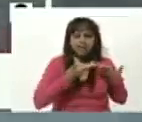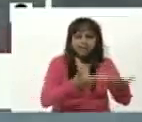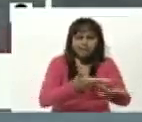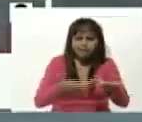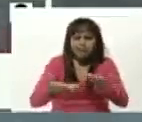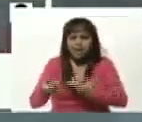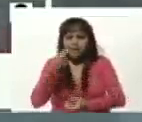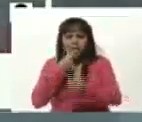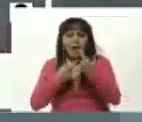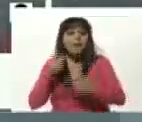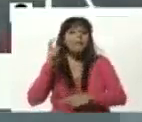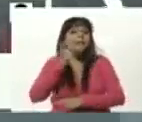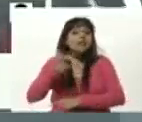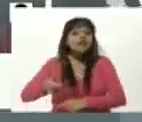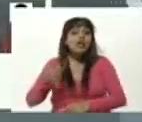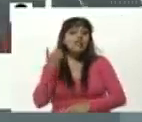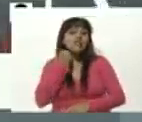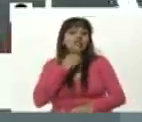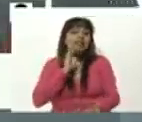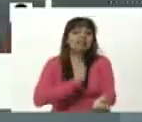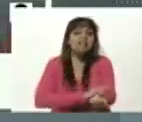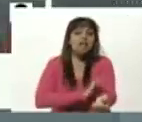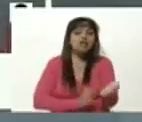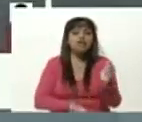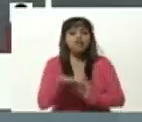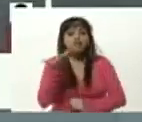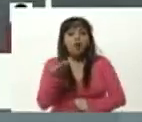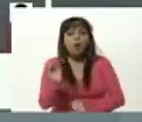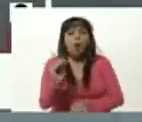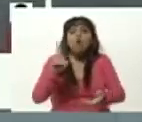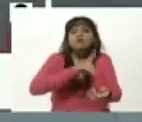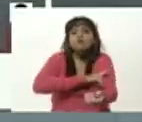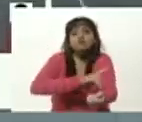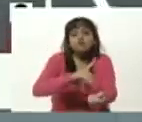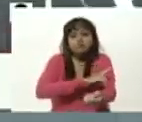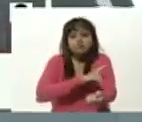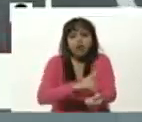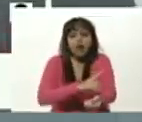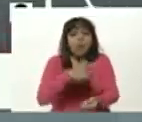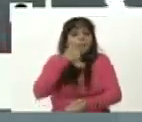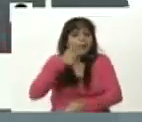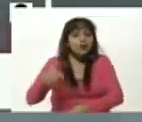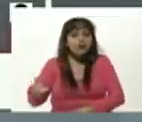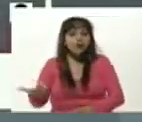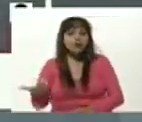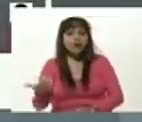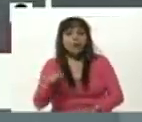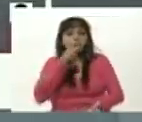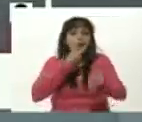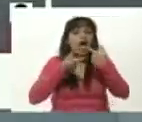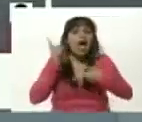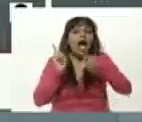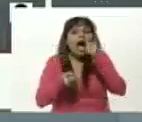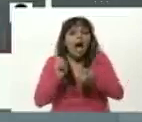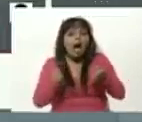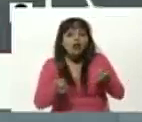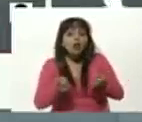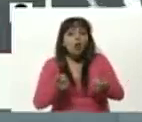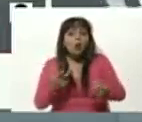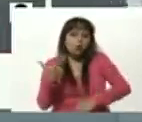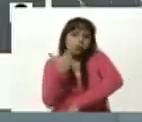los hipertensos, a los enfermos de diabetes, a las personas que están consumiendo algún tipo de